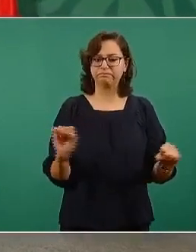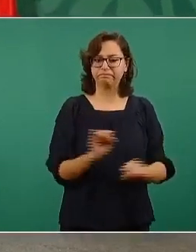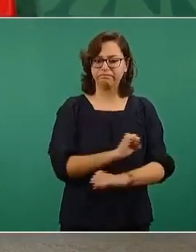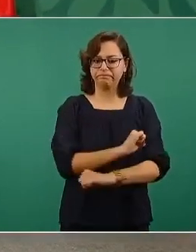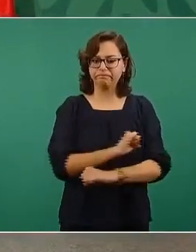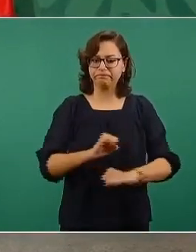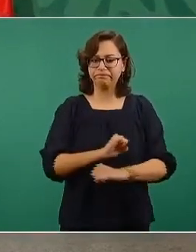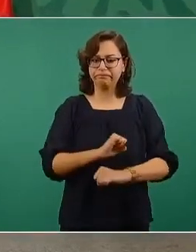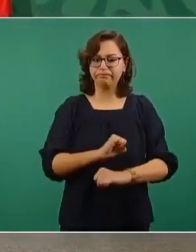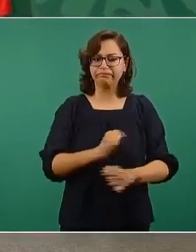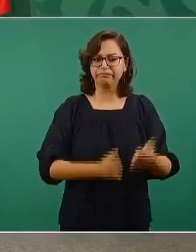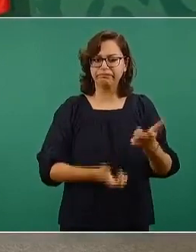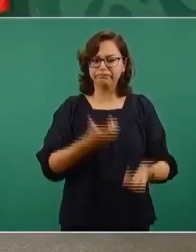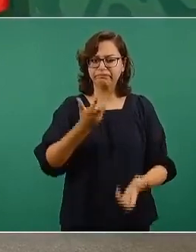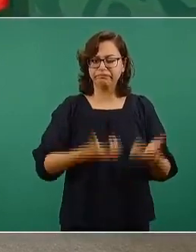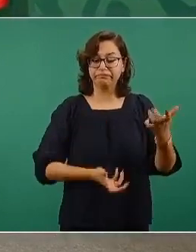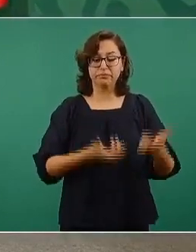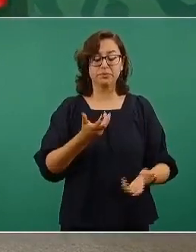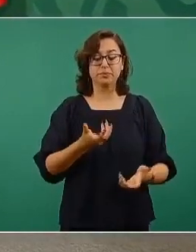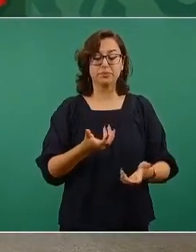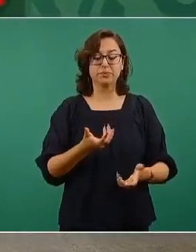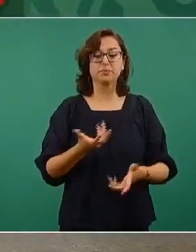Entonces se trabajó durante